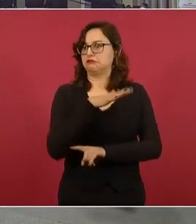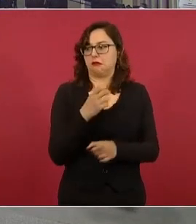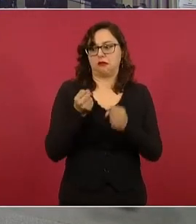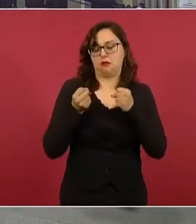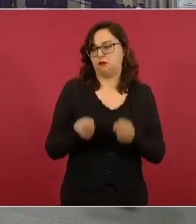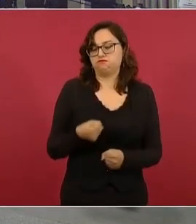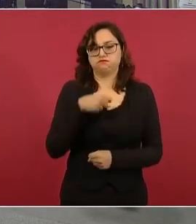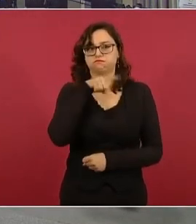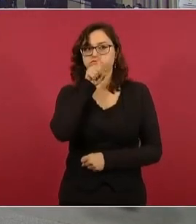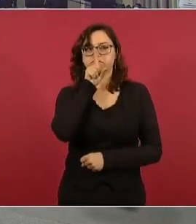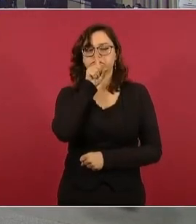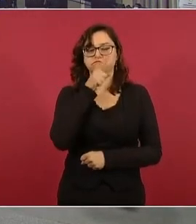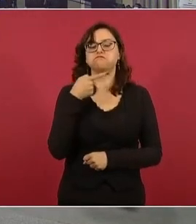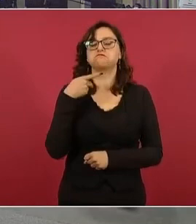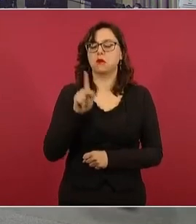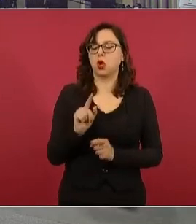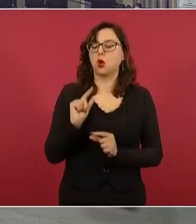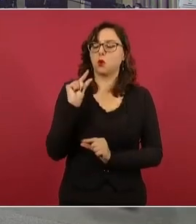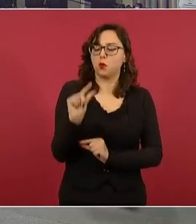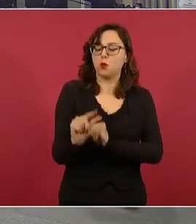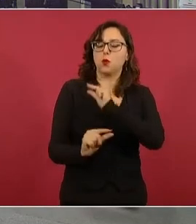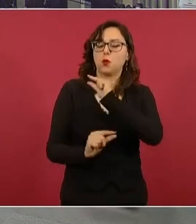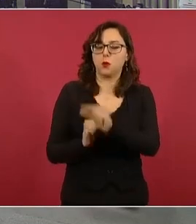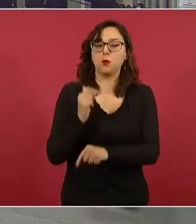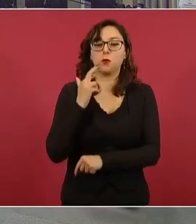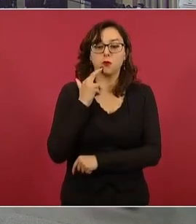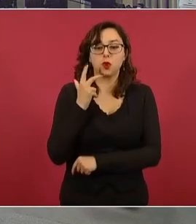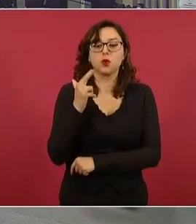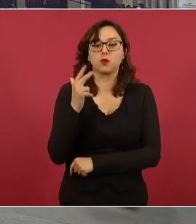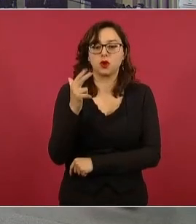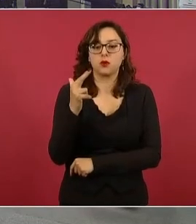hay la encuesta